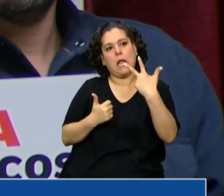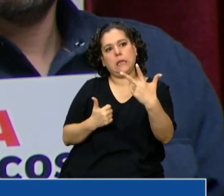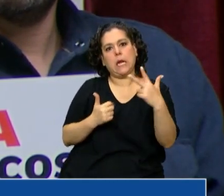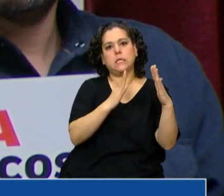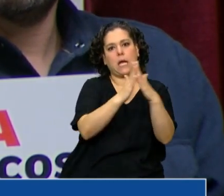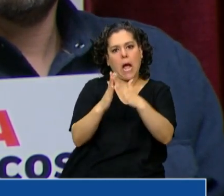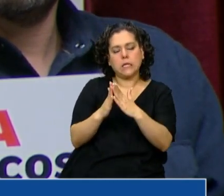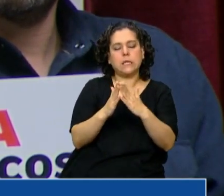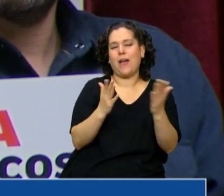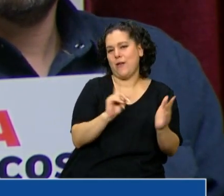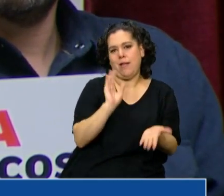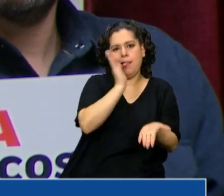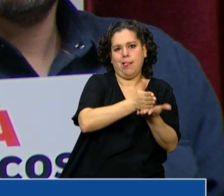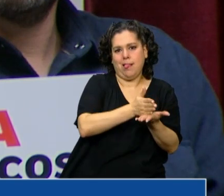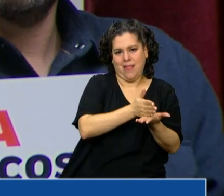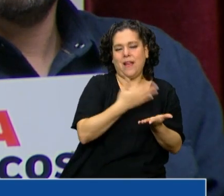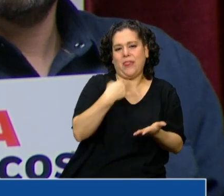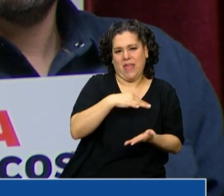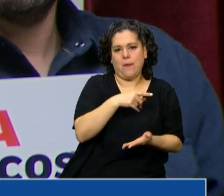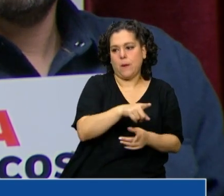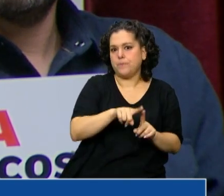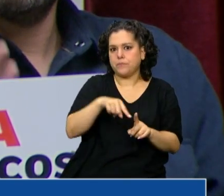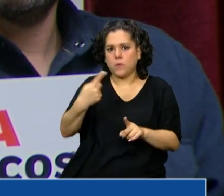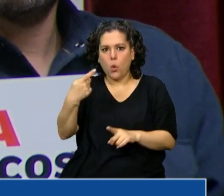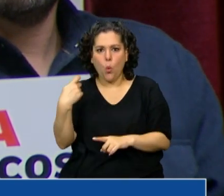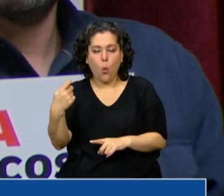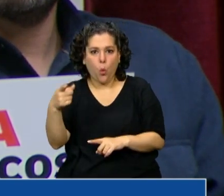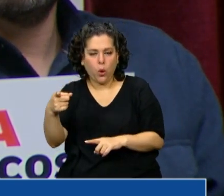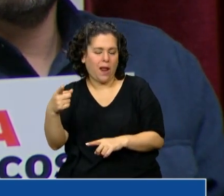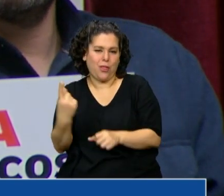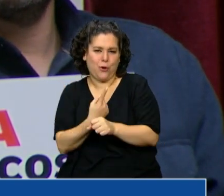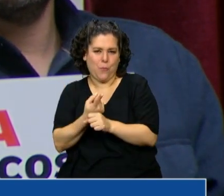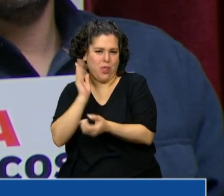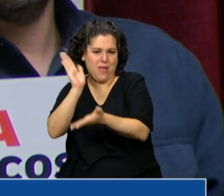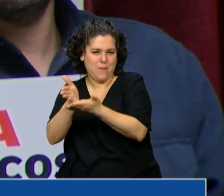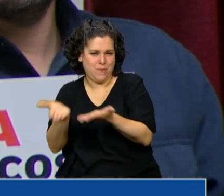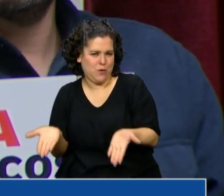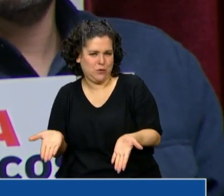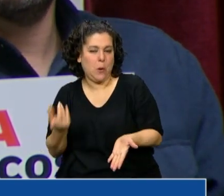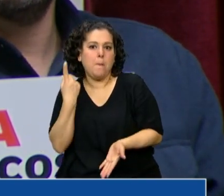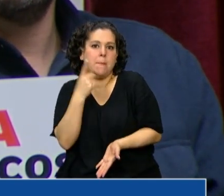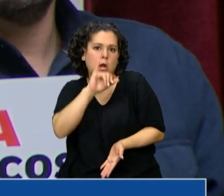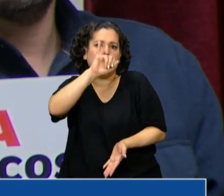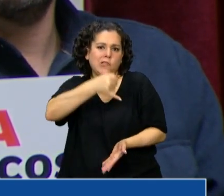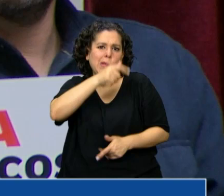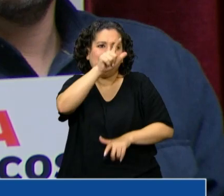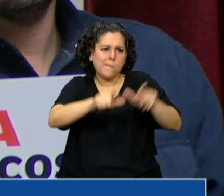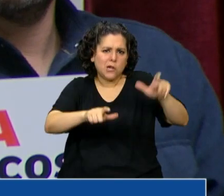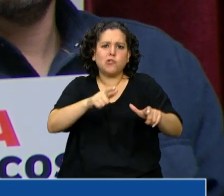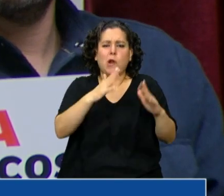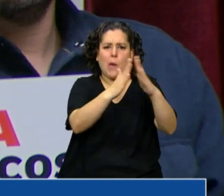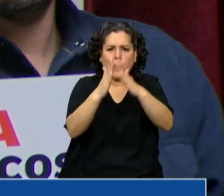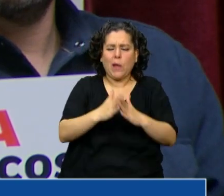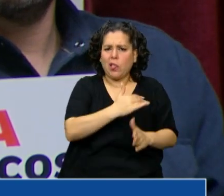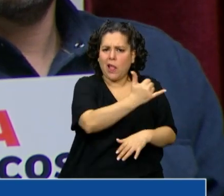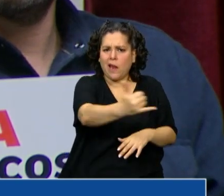al jubilado que está tratando de completar un ingreso, pero sí a los grandes tenedores de